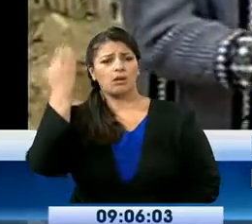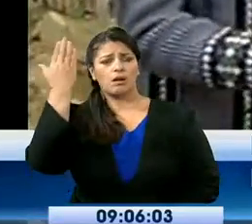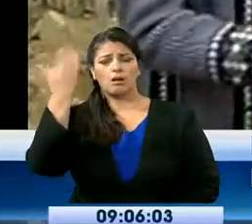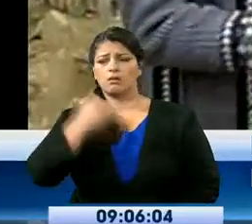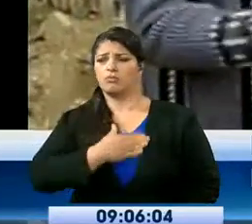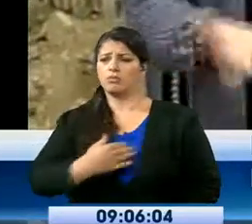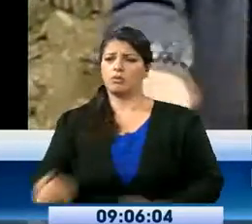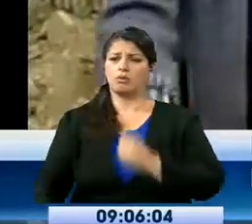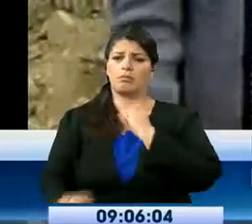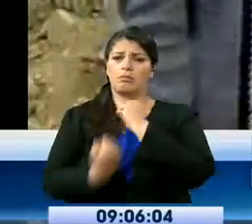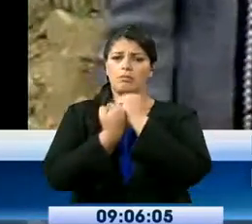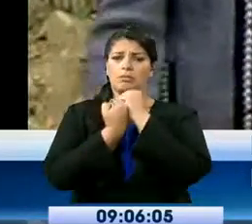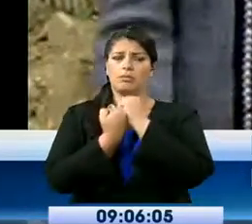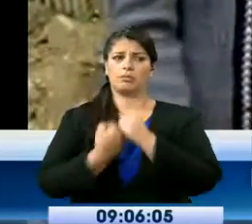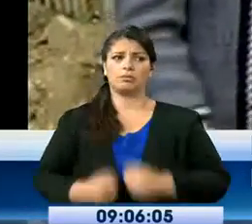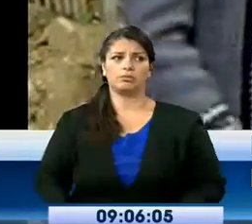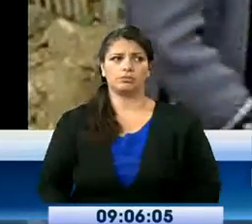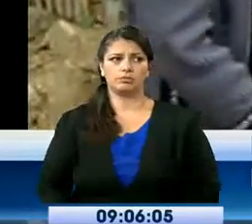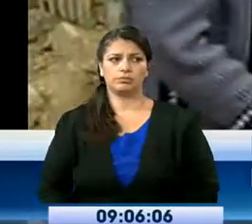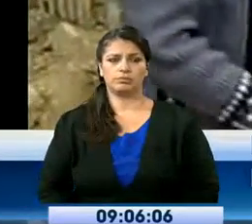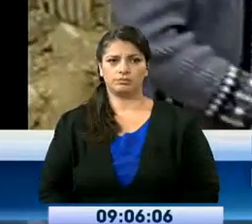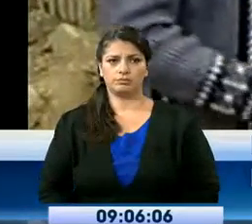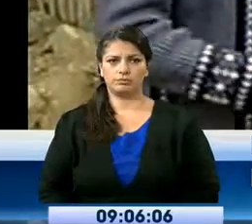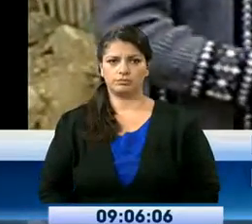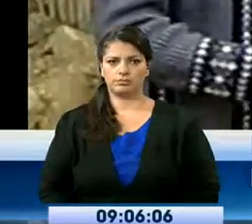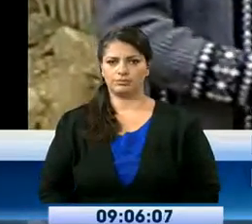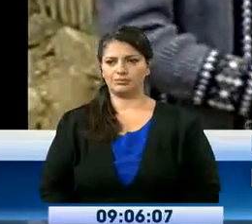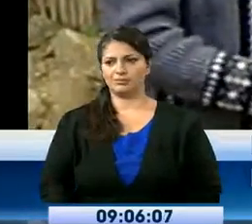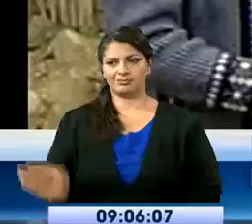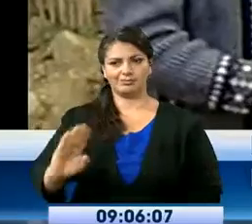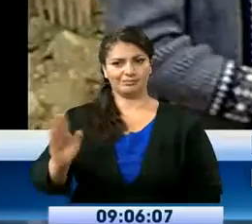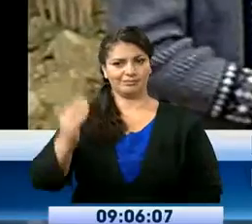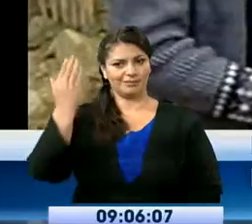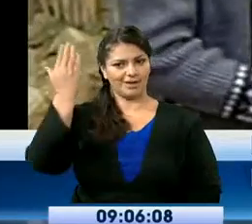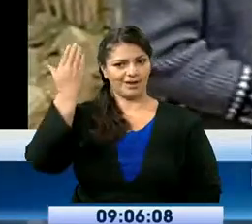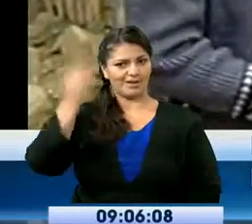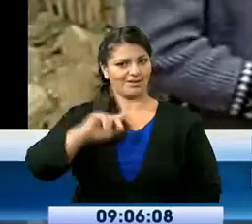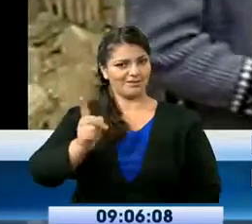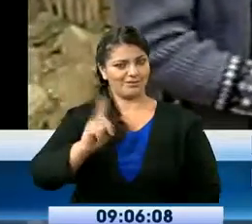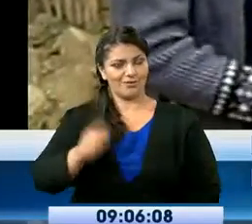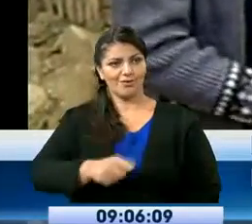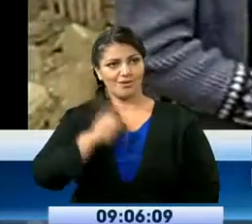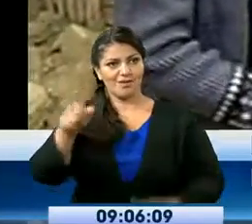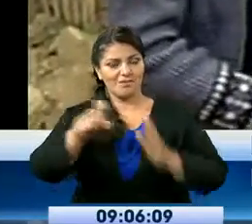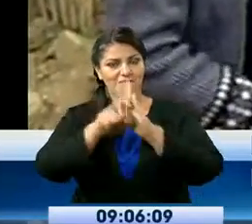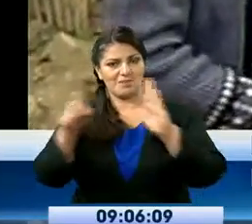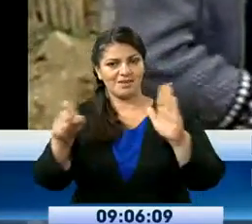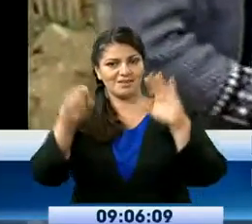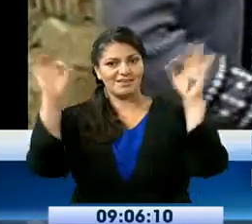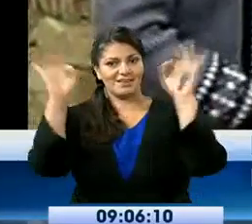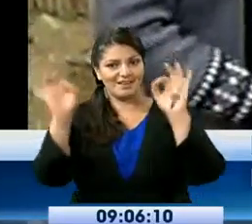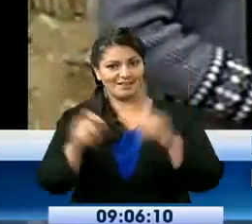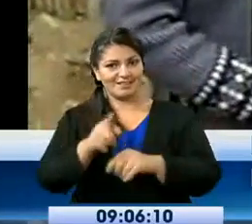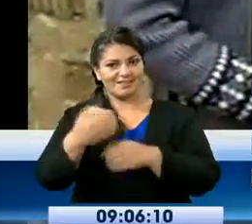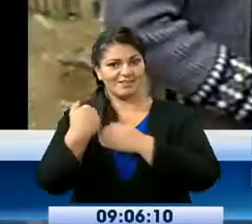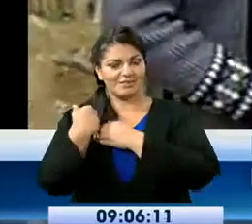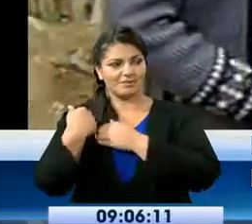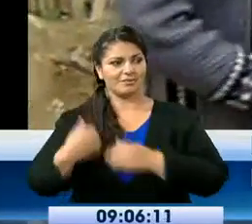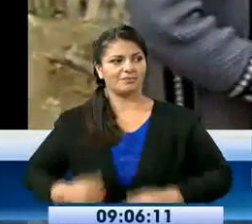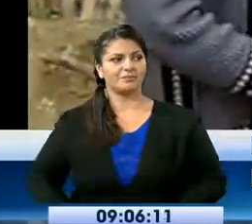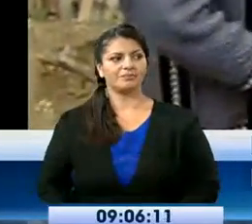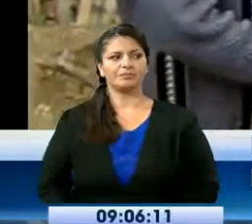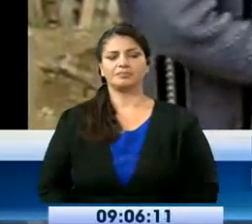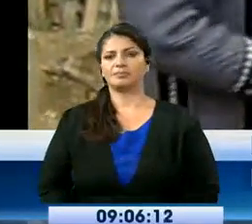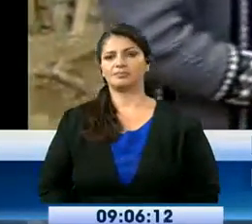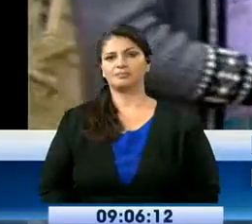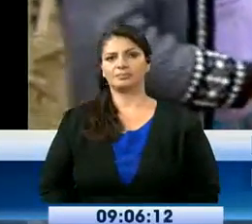en esto, porque no vamos a pagar... La luz eléctrica es en él. El alcalde no tiene que ver. Ah, perdón. Y dese cuenta la luz como yo estoy pagando. Me